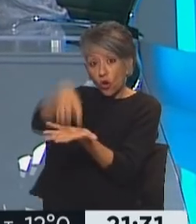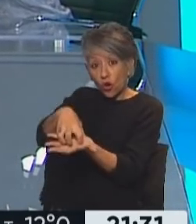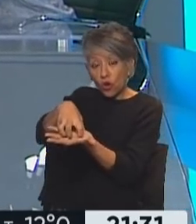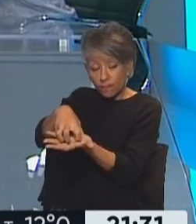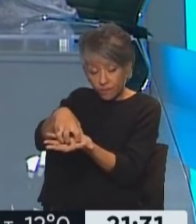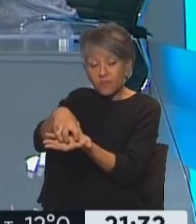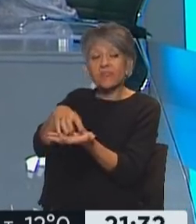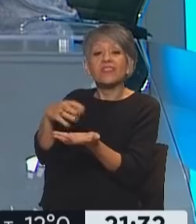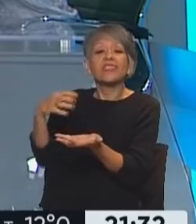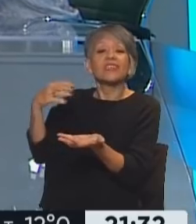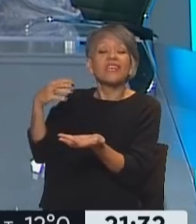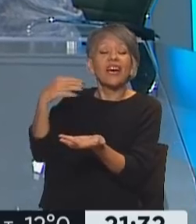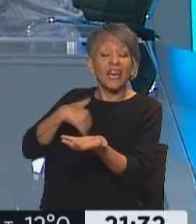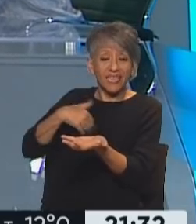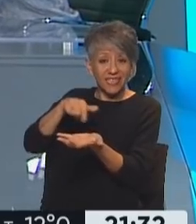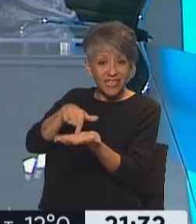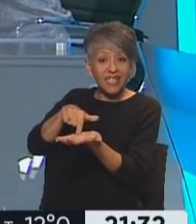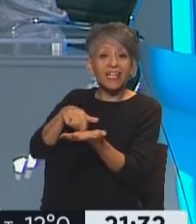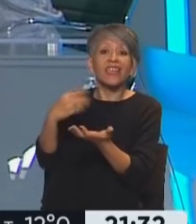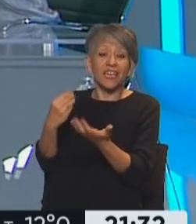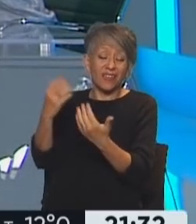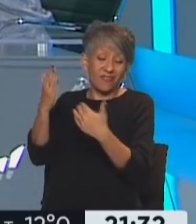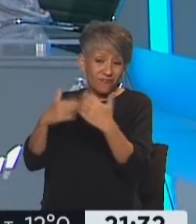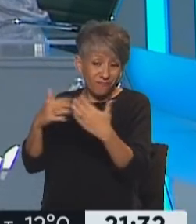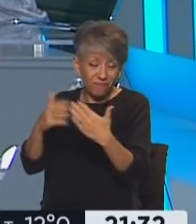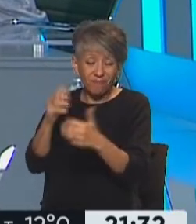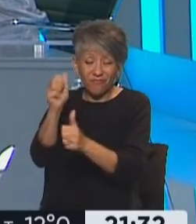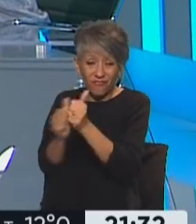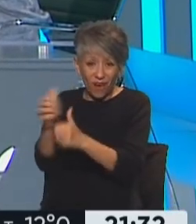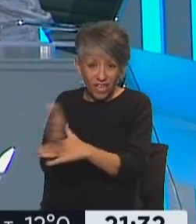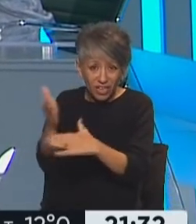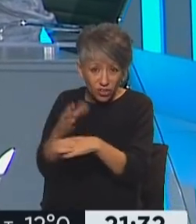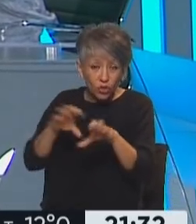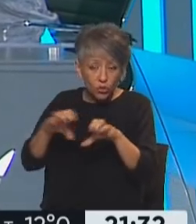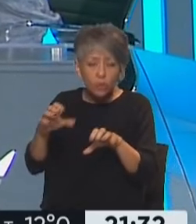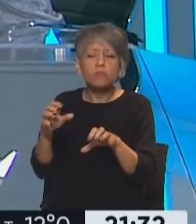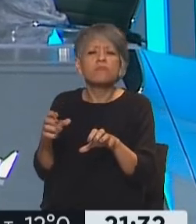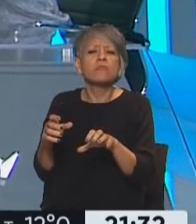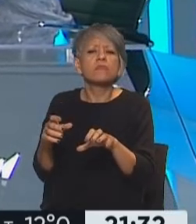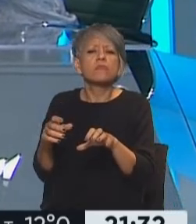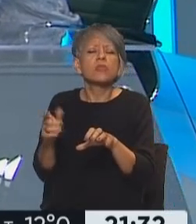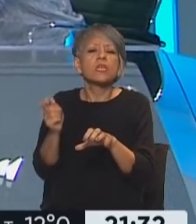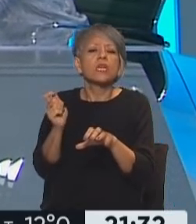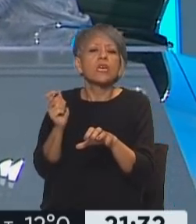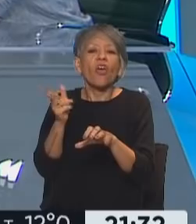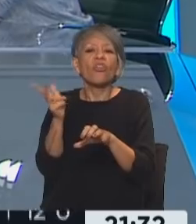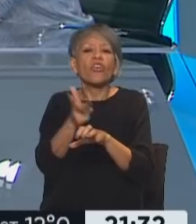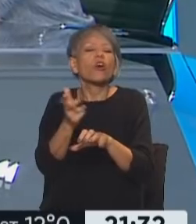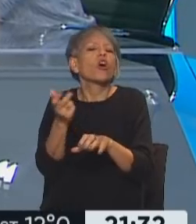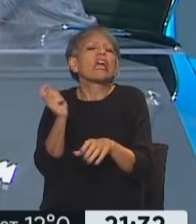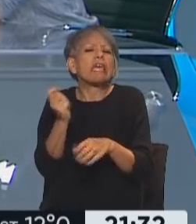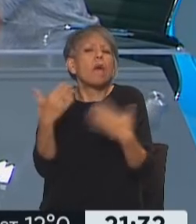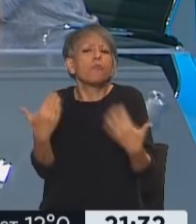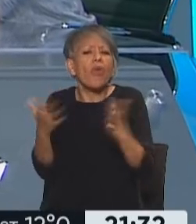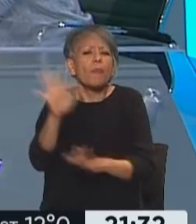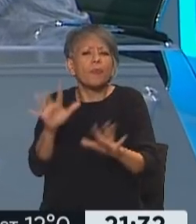de Fabricantes de Caños y Tubos información acerca de quién podría llegar a responder a hacer una chapa con ese espesor.